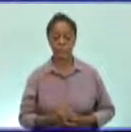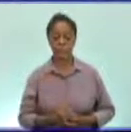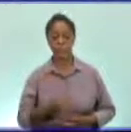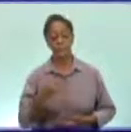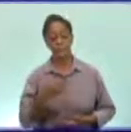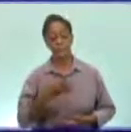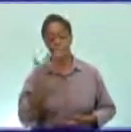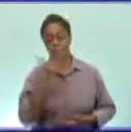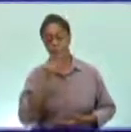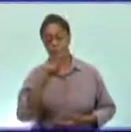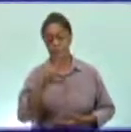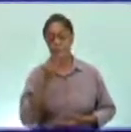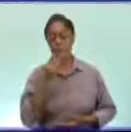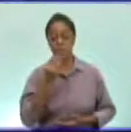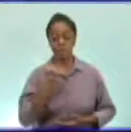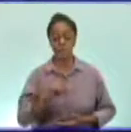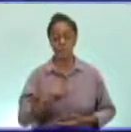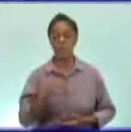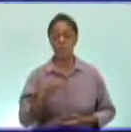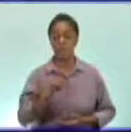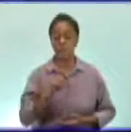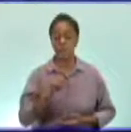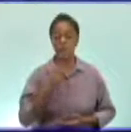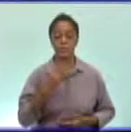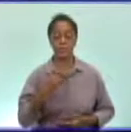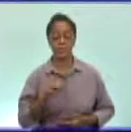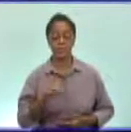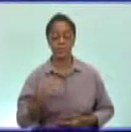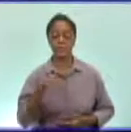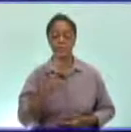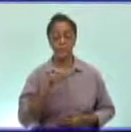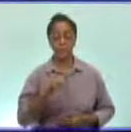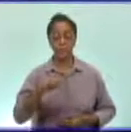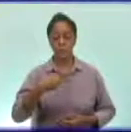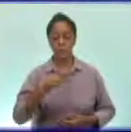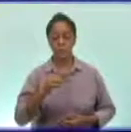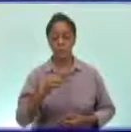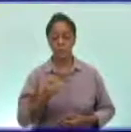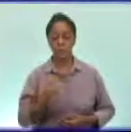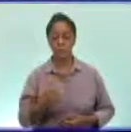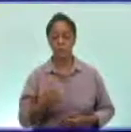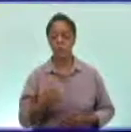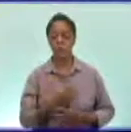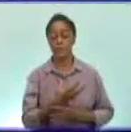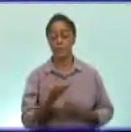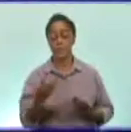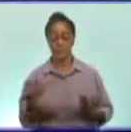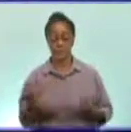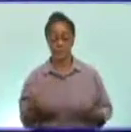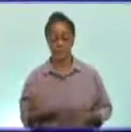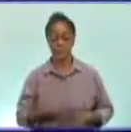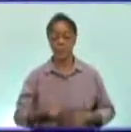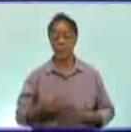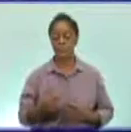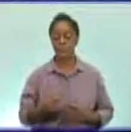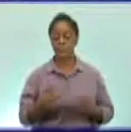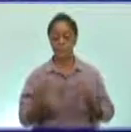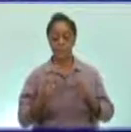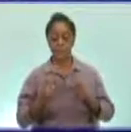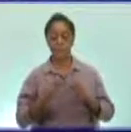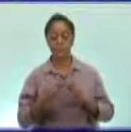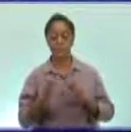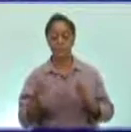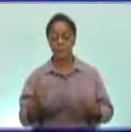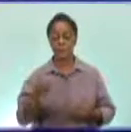2, no presentan locomoción. El reino de los hongos y el reino de las plantas, porque viven fijos al